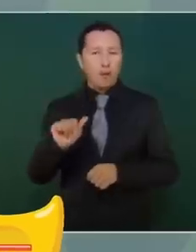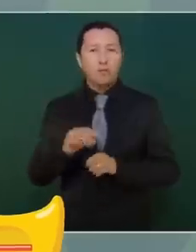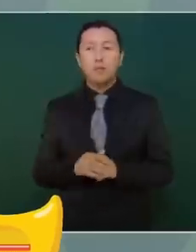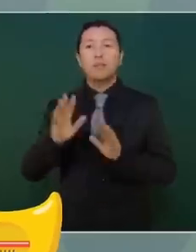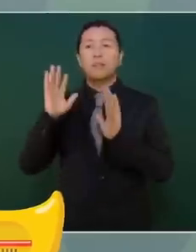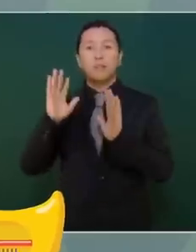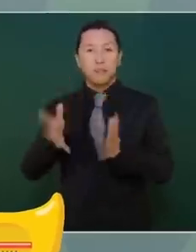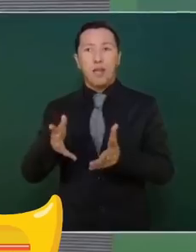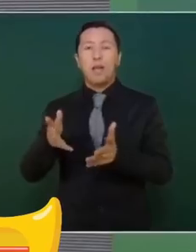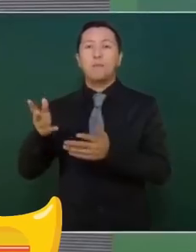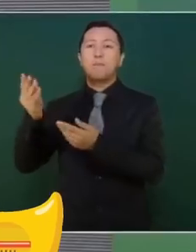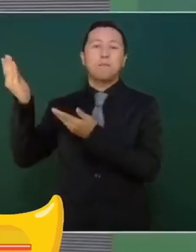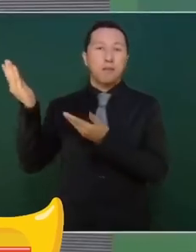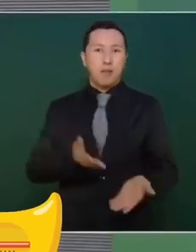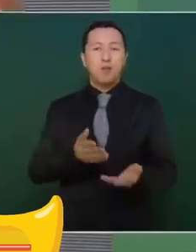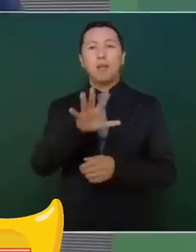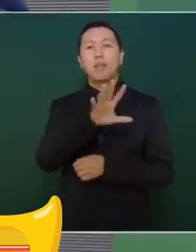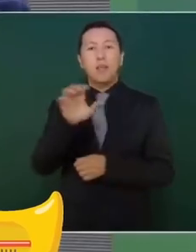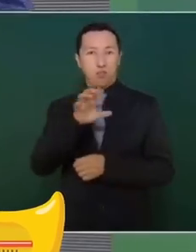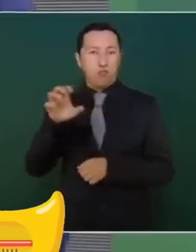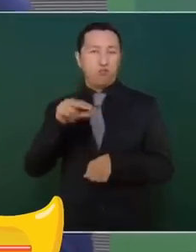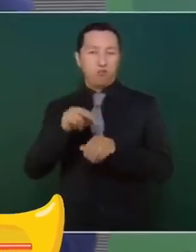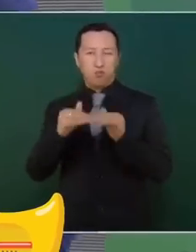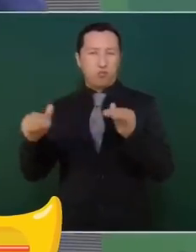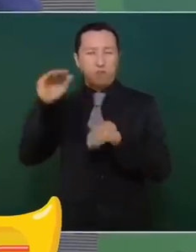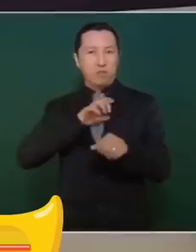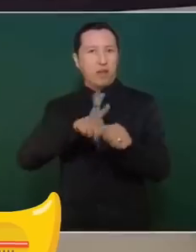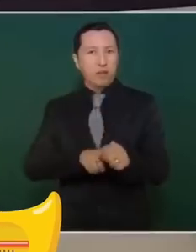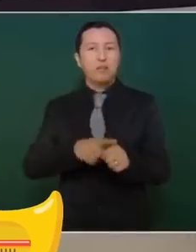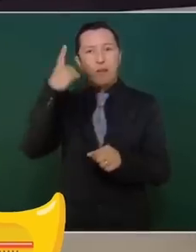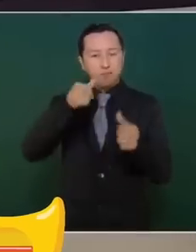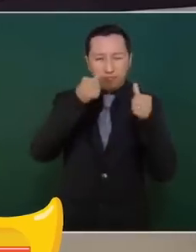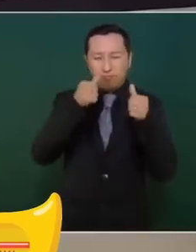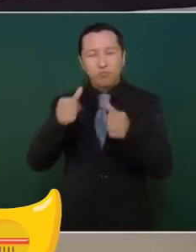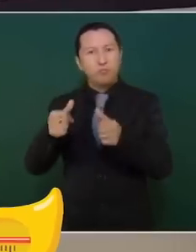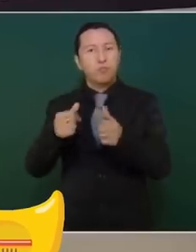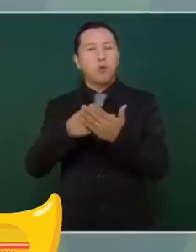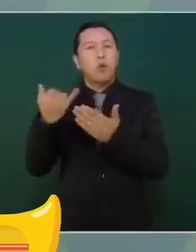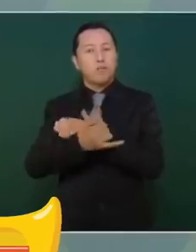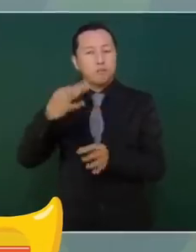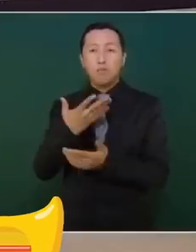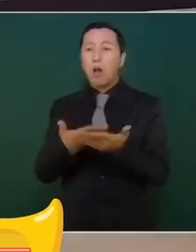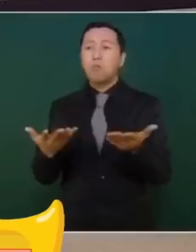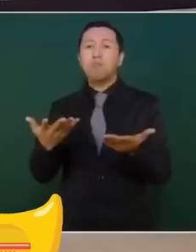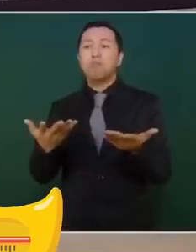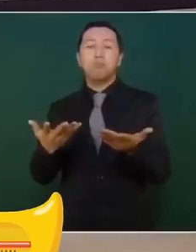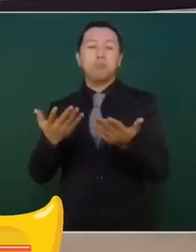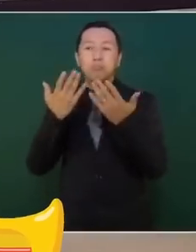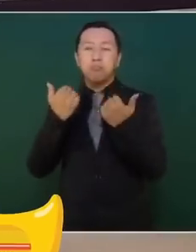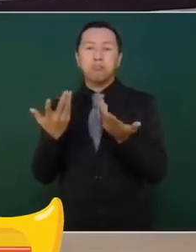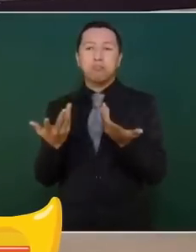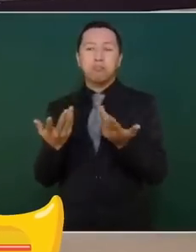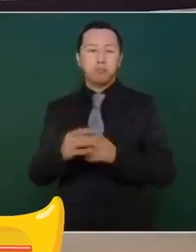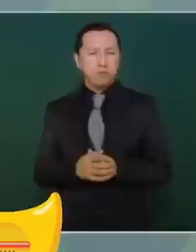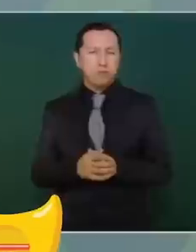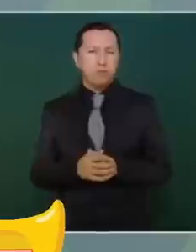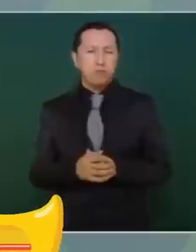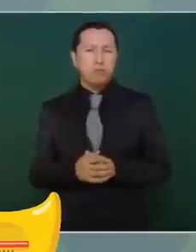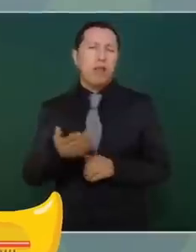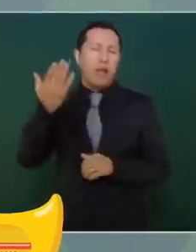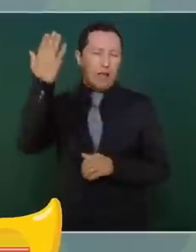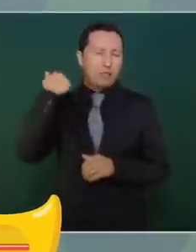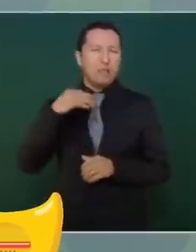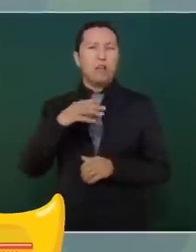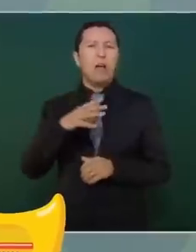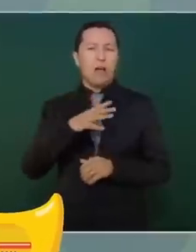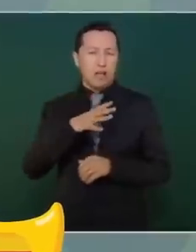de 500 especialistas para este plan. ¿Qué otra cosa se está haciendo? Pues que no falten los medicamentos. Sí, había, presidente. Había, porque